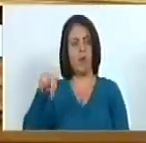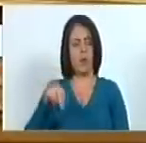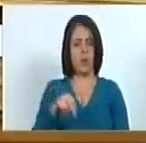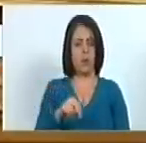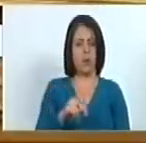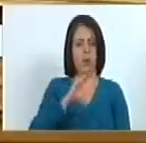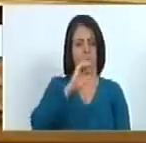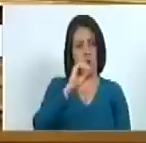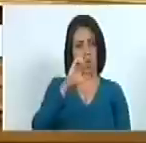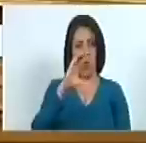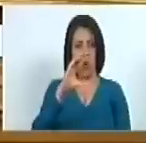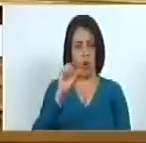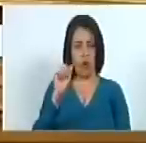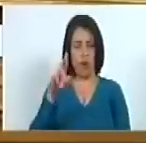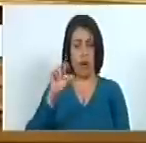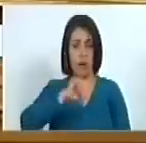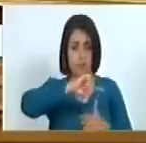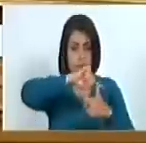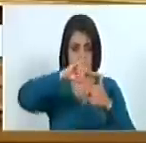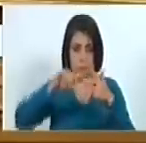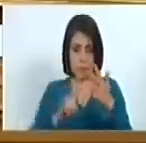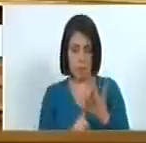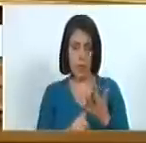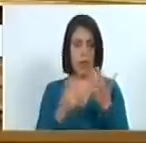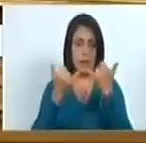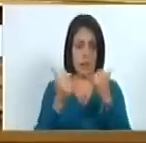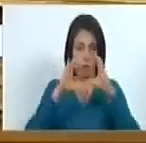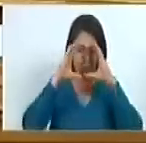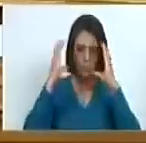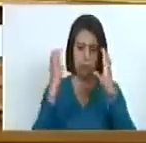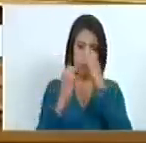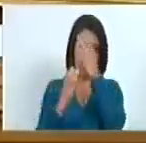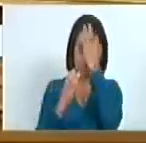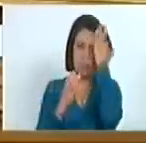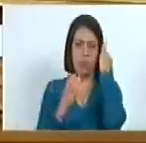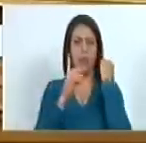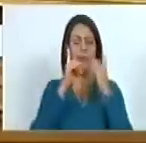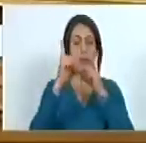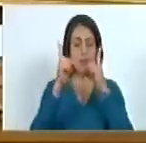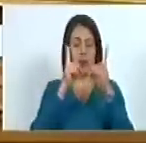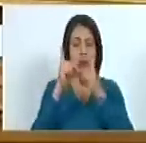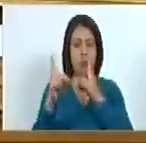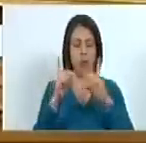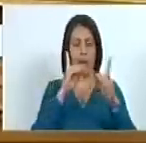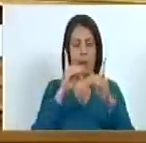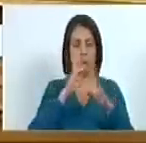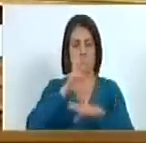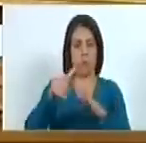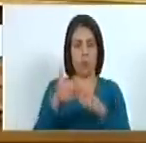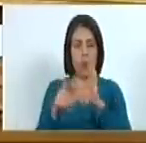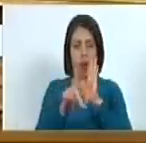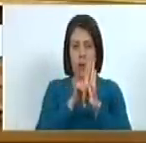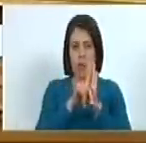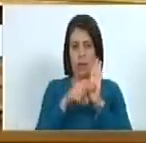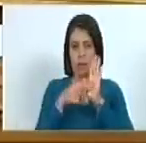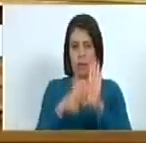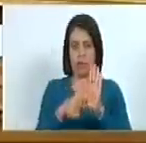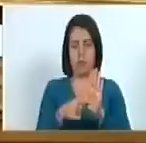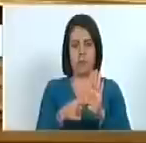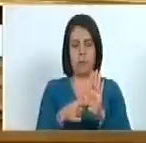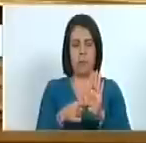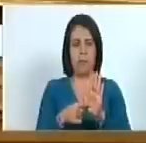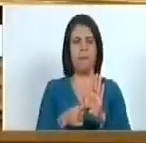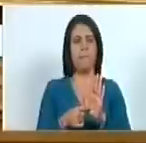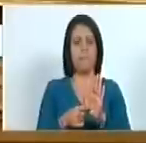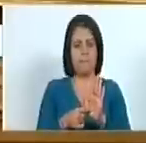diputado Oscar Rondero, para que de inmediato se aboquen a la discusión y el debate de la ley, así como